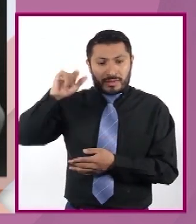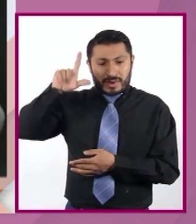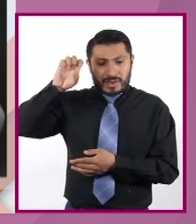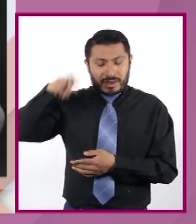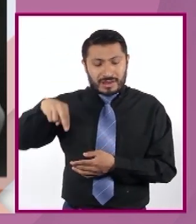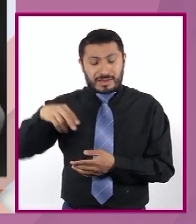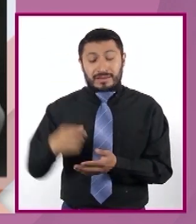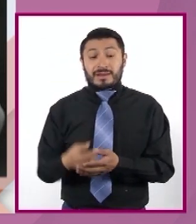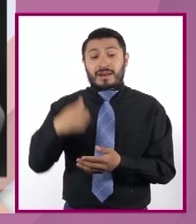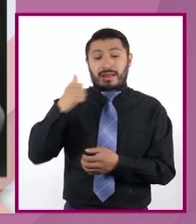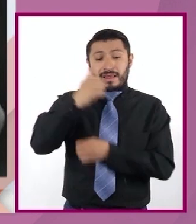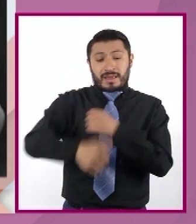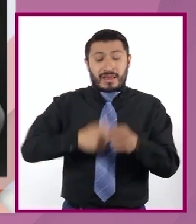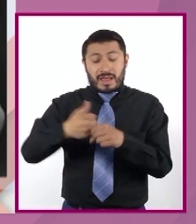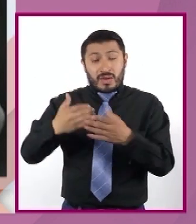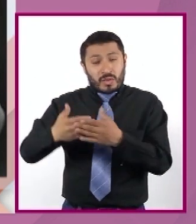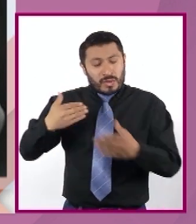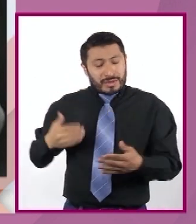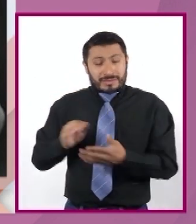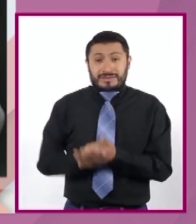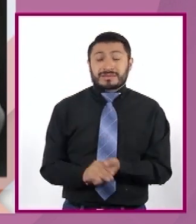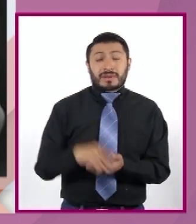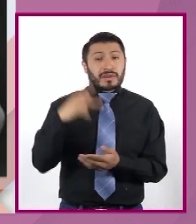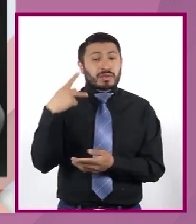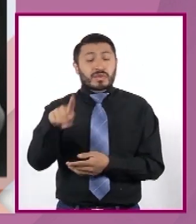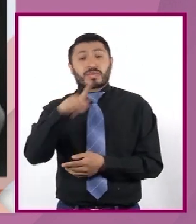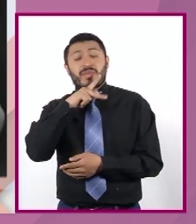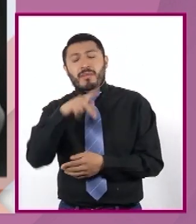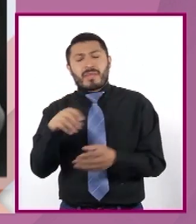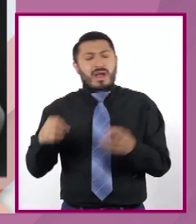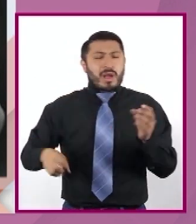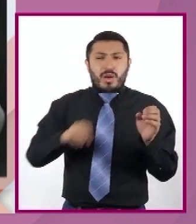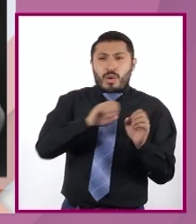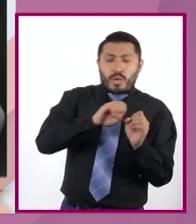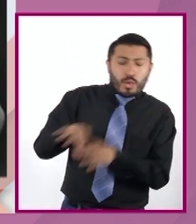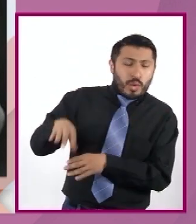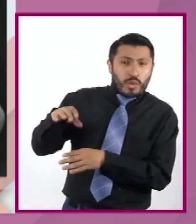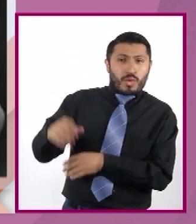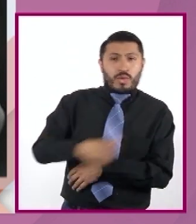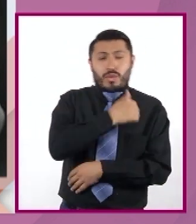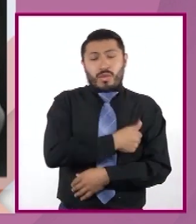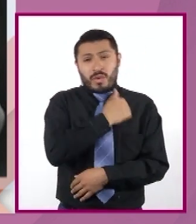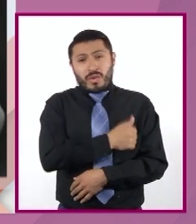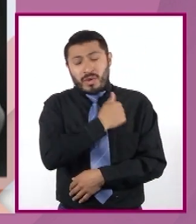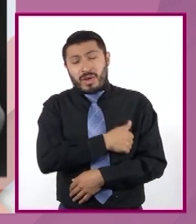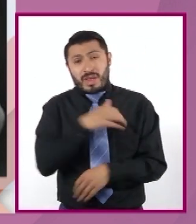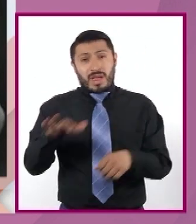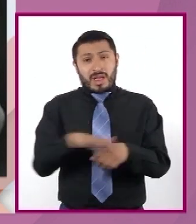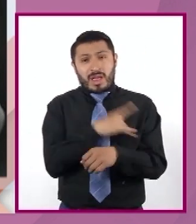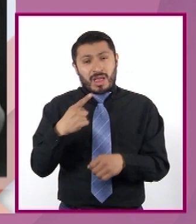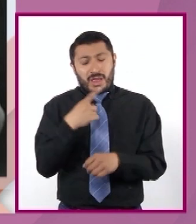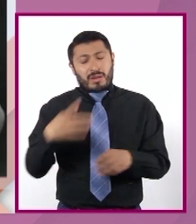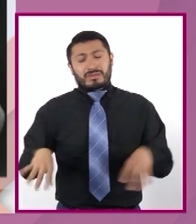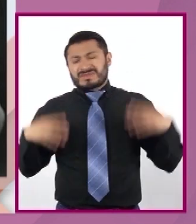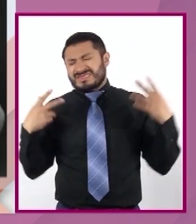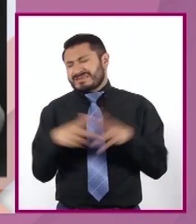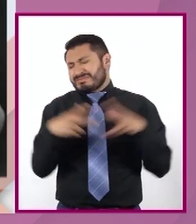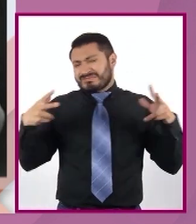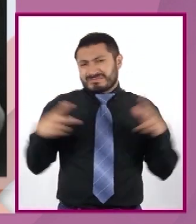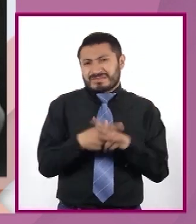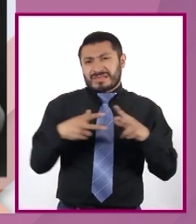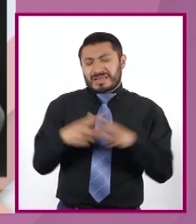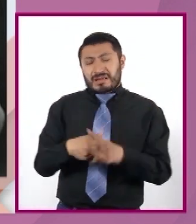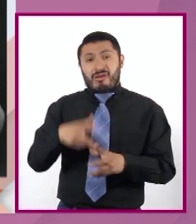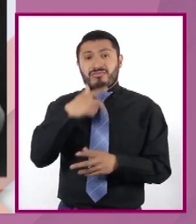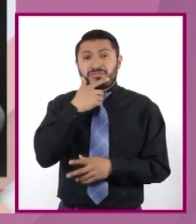6 años antes. Su padre tuvo que abandonar precipitadamente Canadá a consecuencia de una rebelión contra los ingleses en